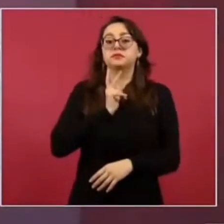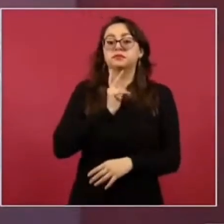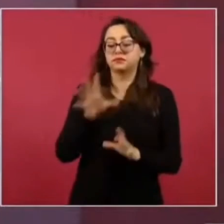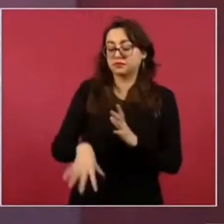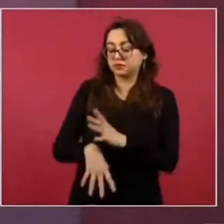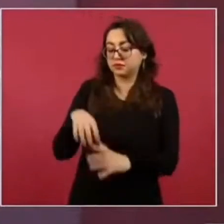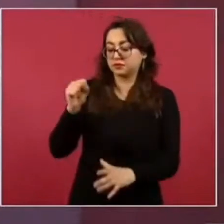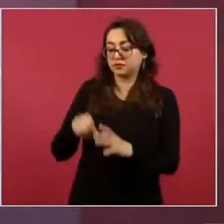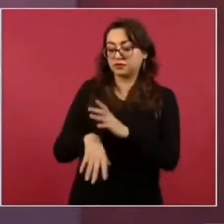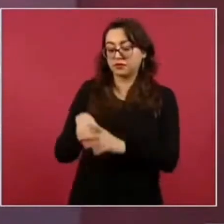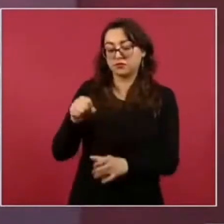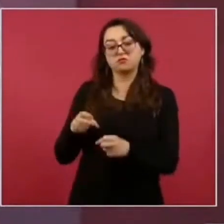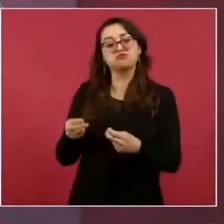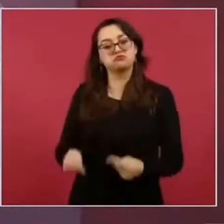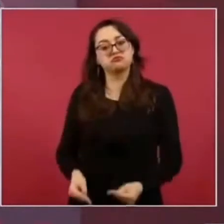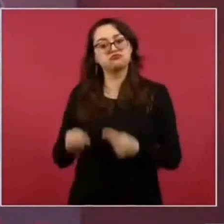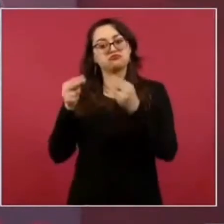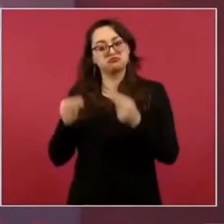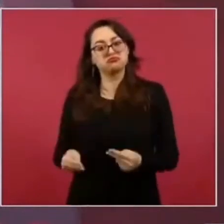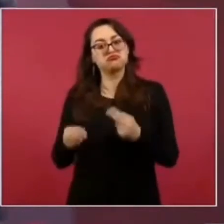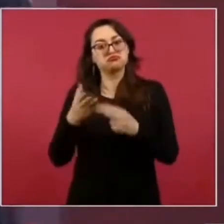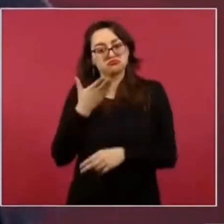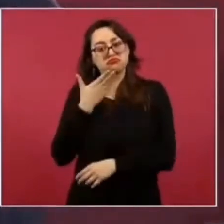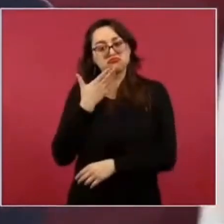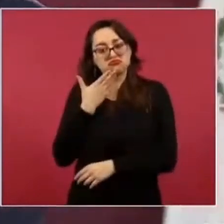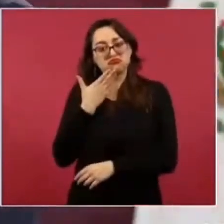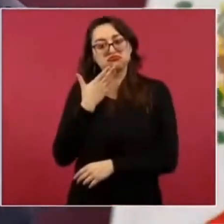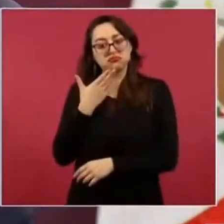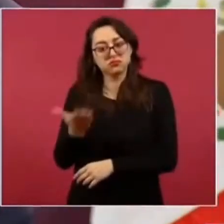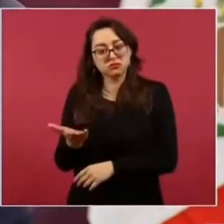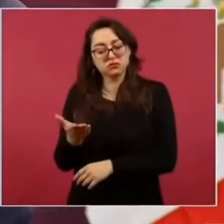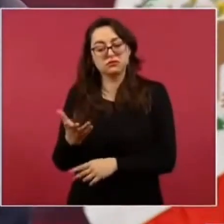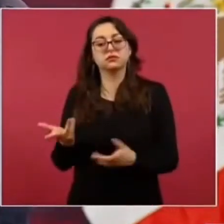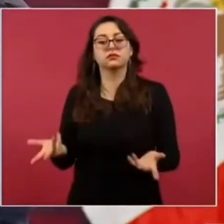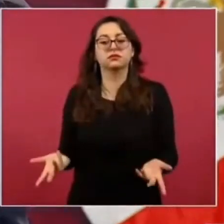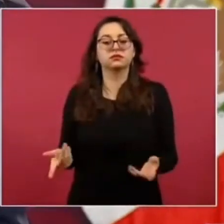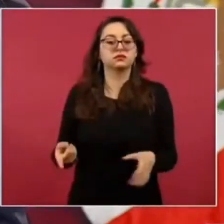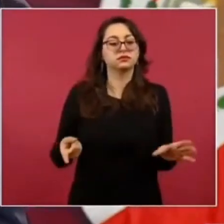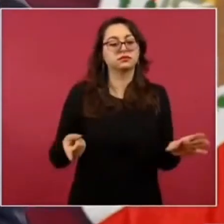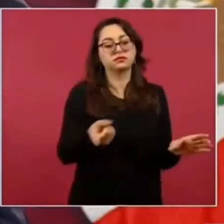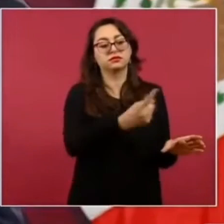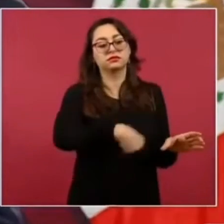los tecnócratas lo convirtieron en un mal negocio.